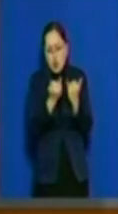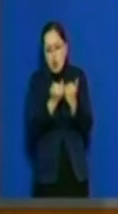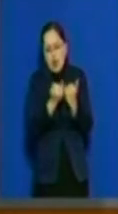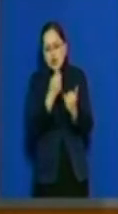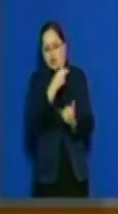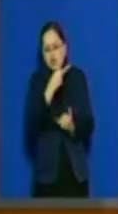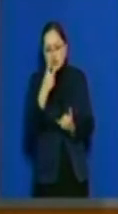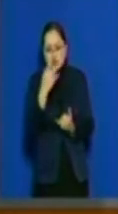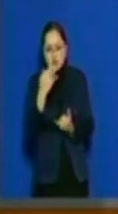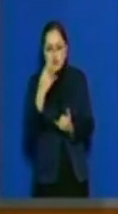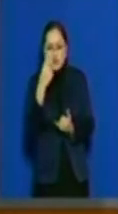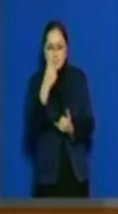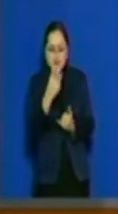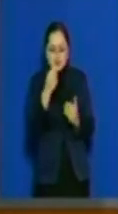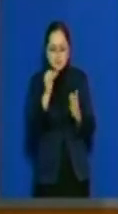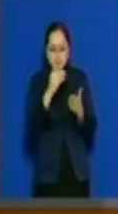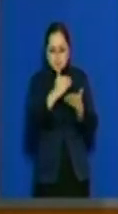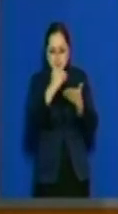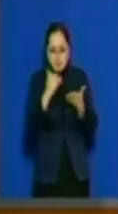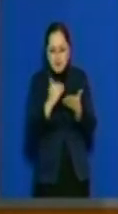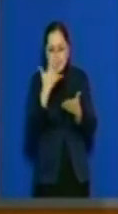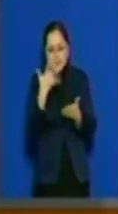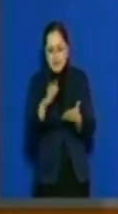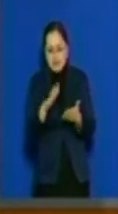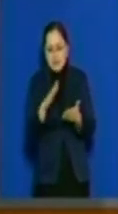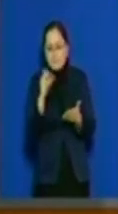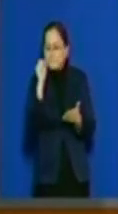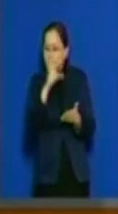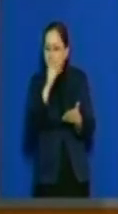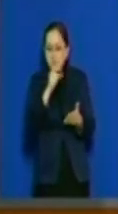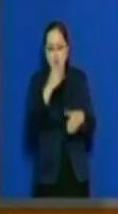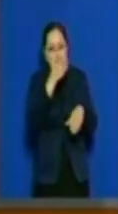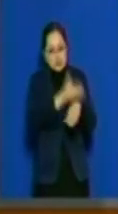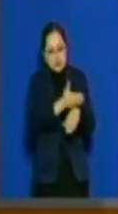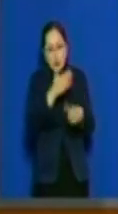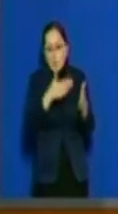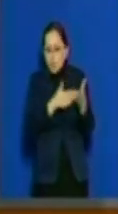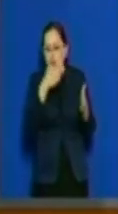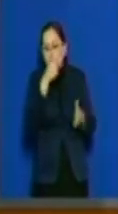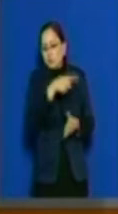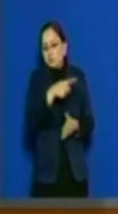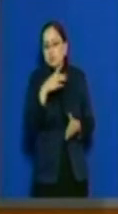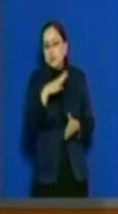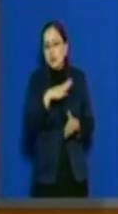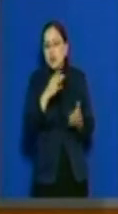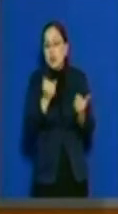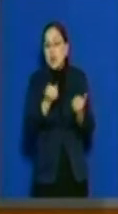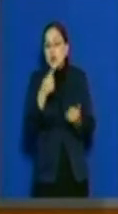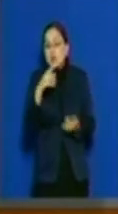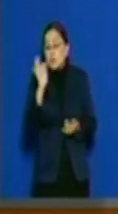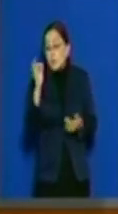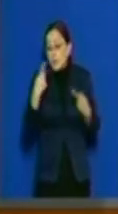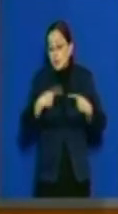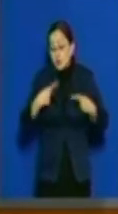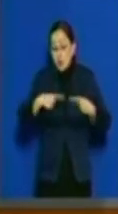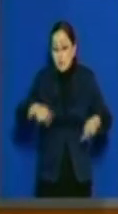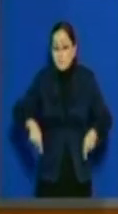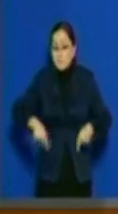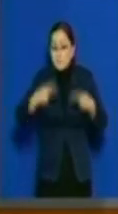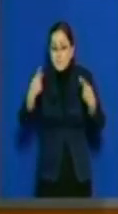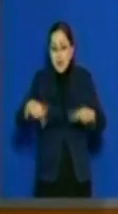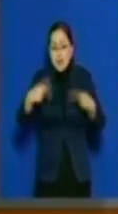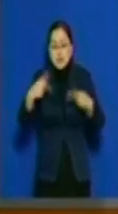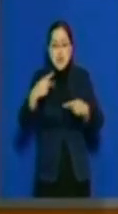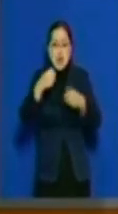253, inciso 10, al que de manera dolosa comercialice productos lácteos